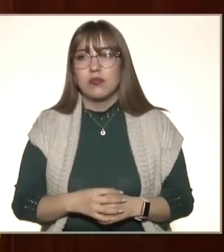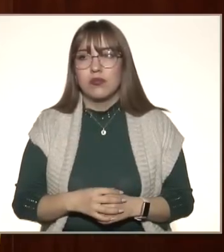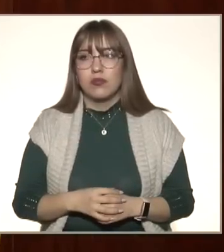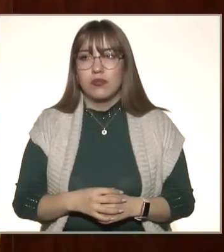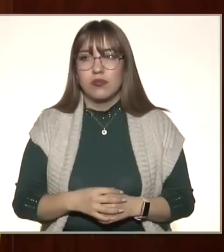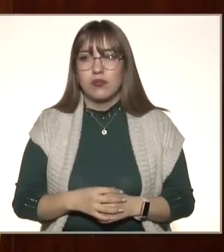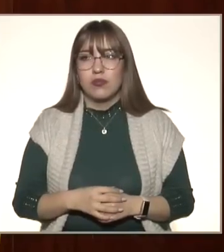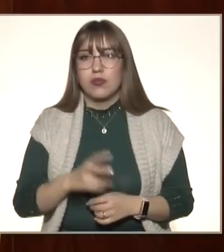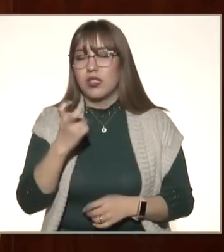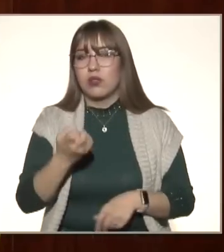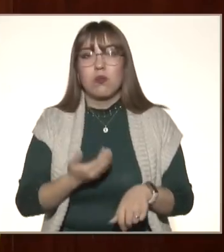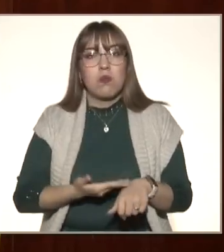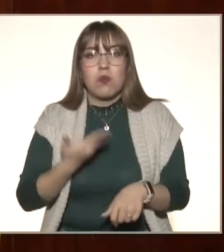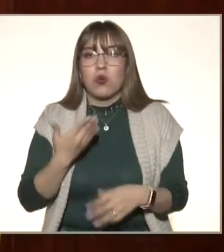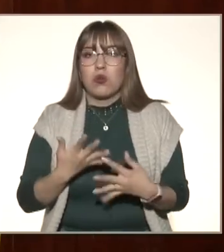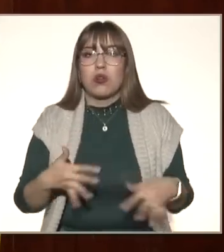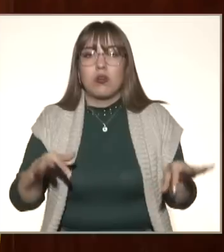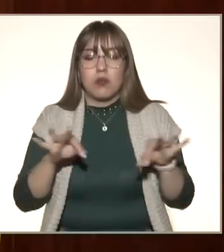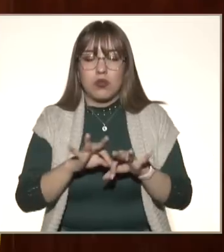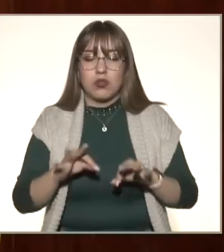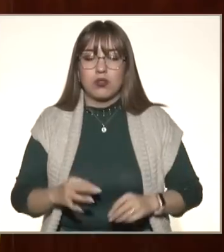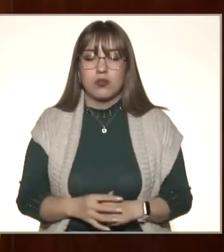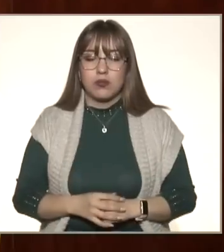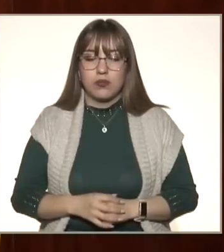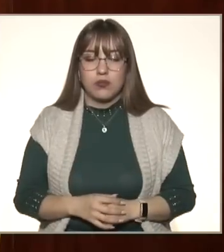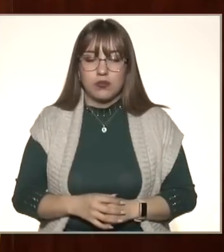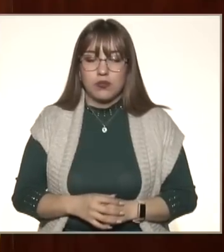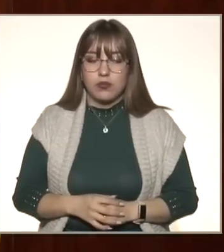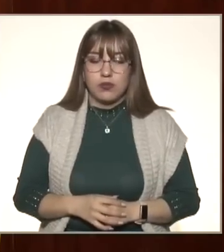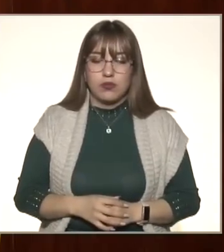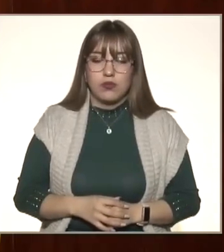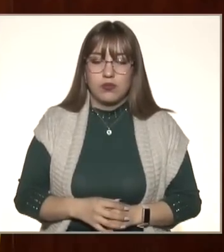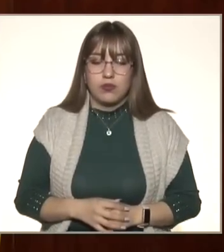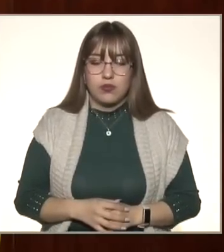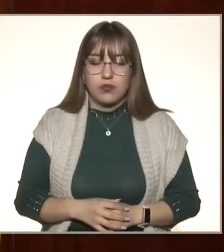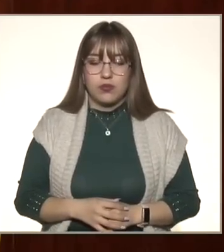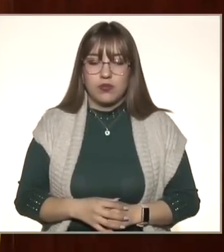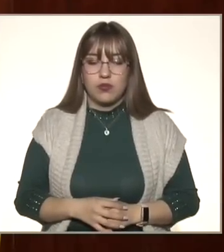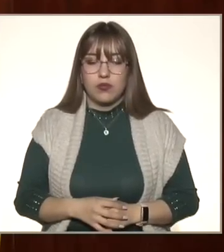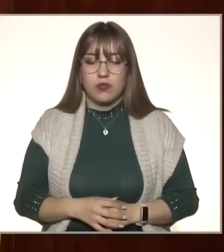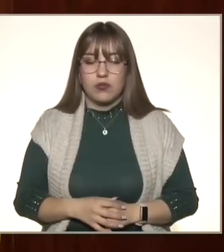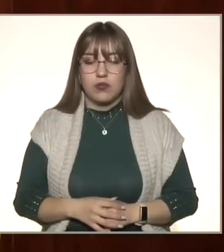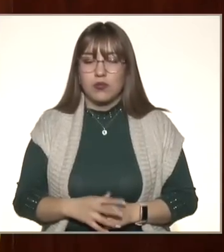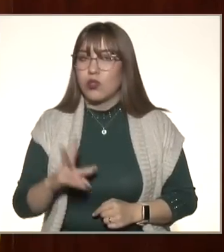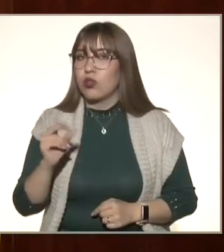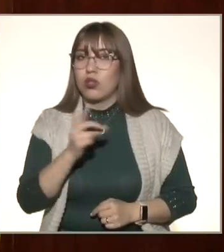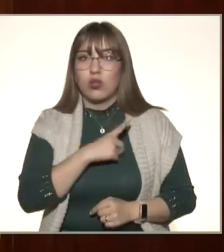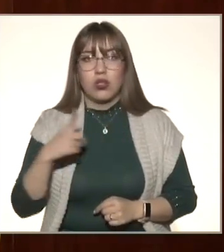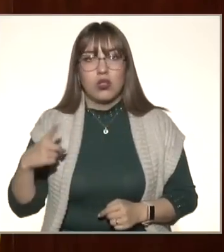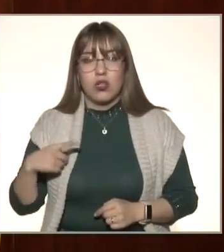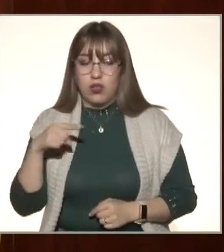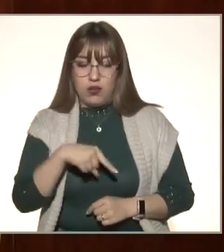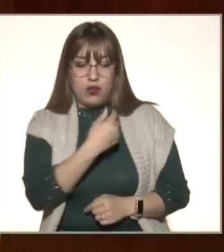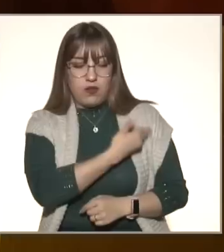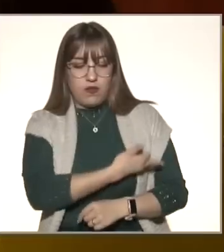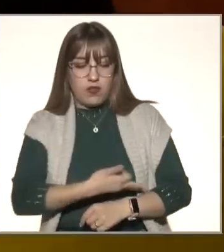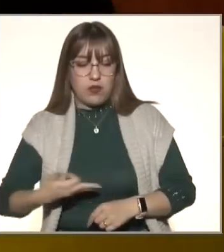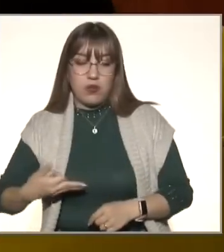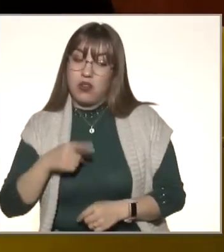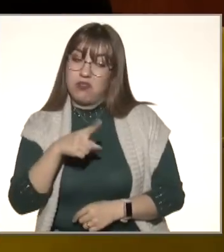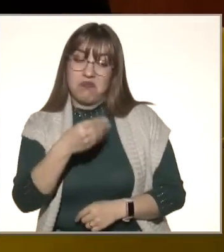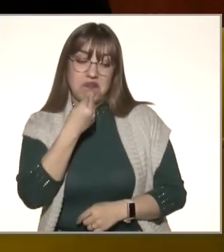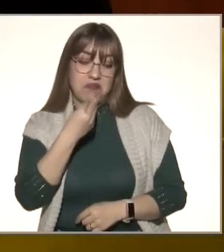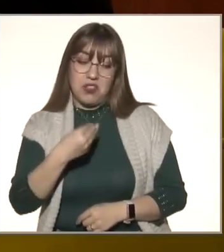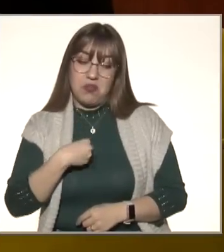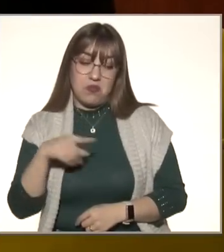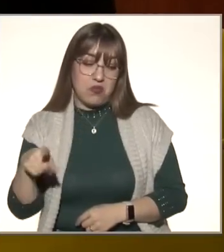muy, muy importante, ¿no? No educar o no llevar a la familia desde la coacción, ¿no? De, pues, ni modo, te